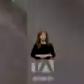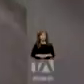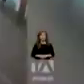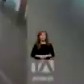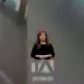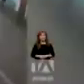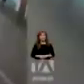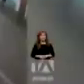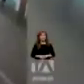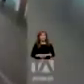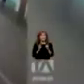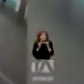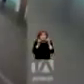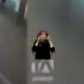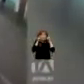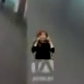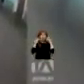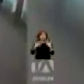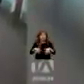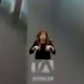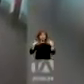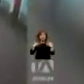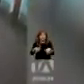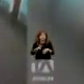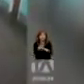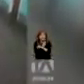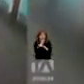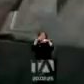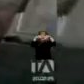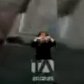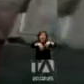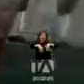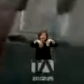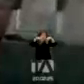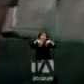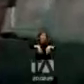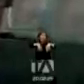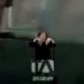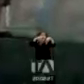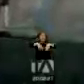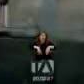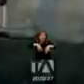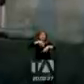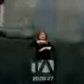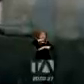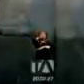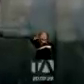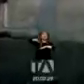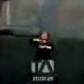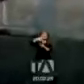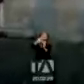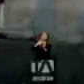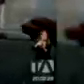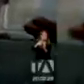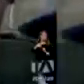Una imagen increíble que se produjo luego de una hora de intensa lluvia sobre la capital.